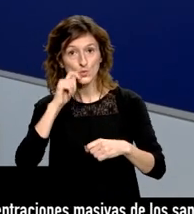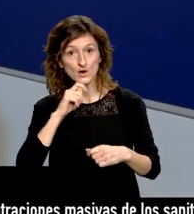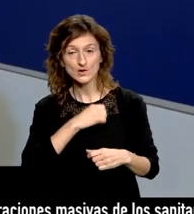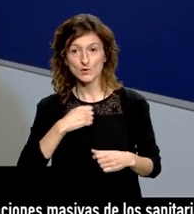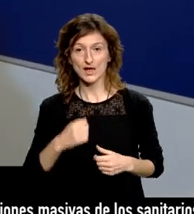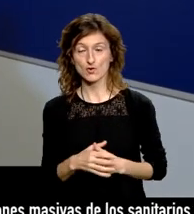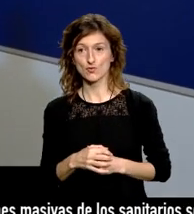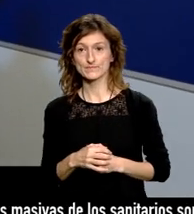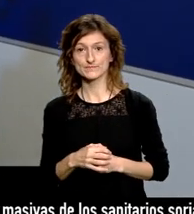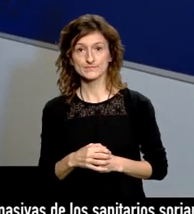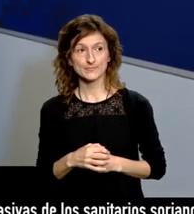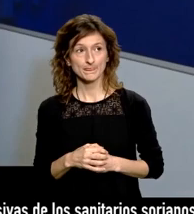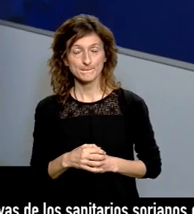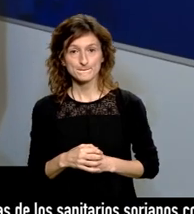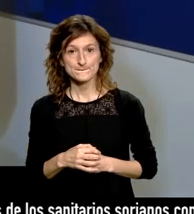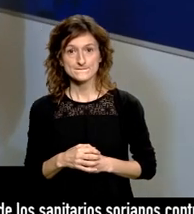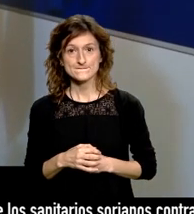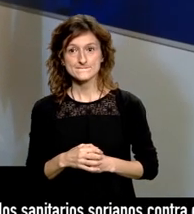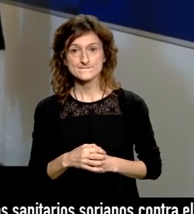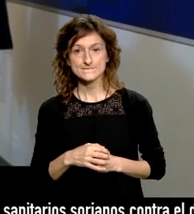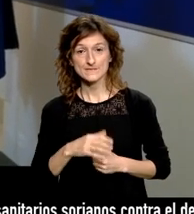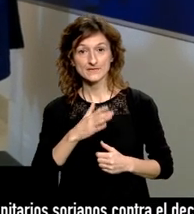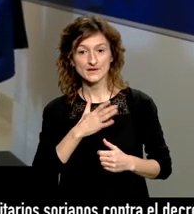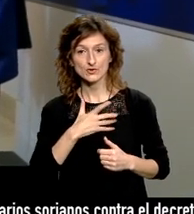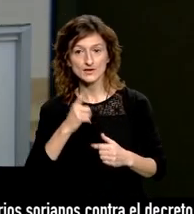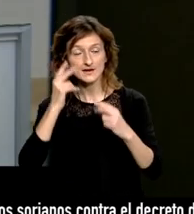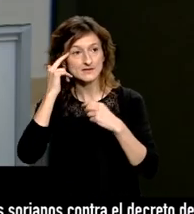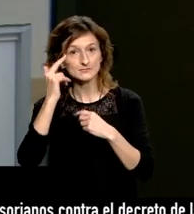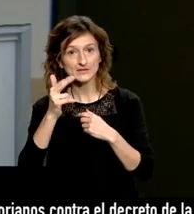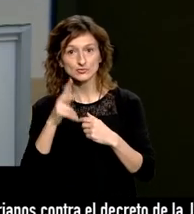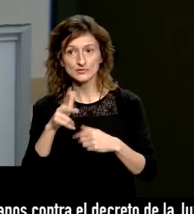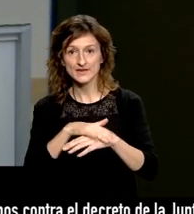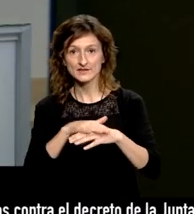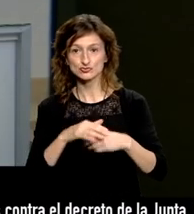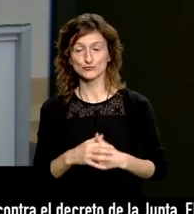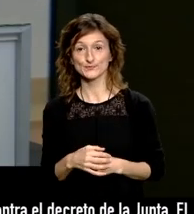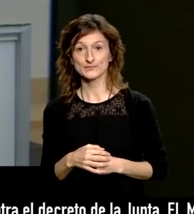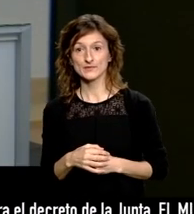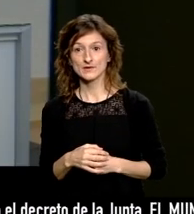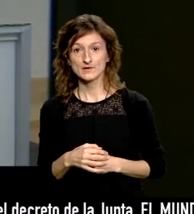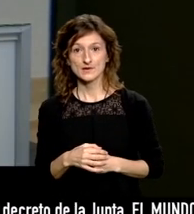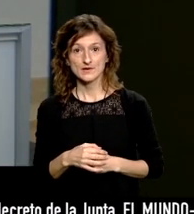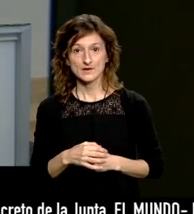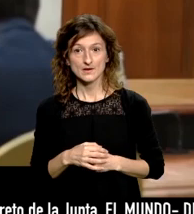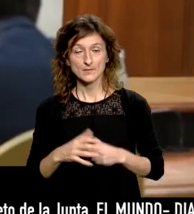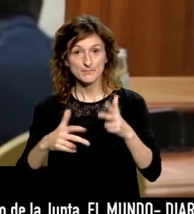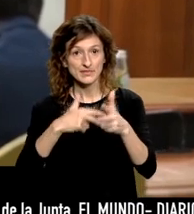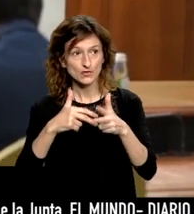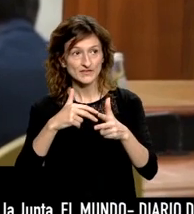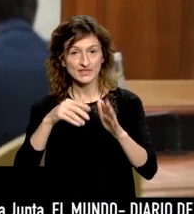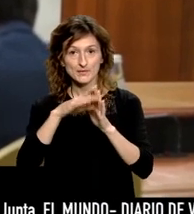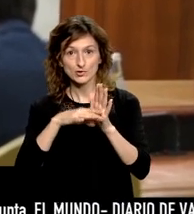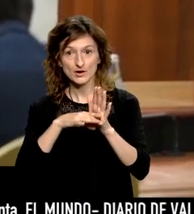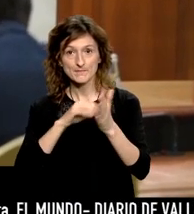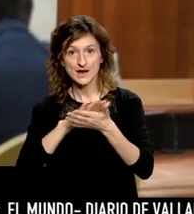húngaro y polaco, que no quieren que el cobro de las ayudas se vincule al respeto al Estado de Derecho. Ha ocurrido en una videoconferencia